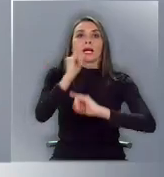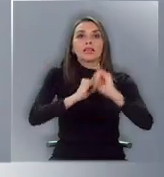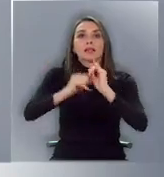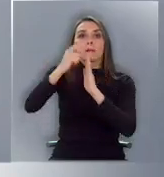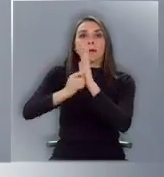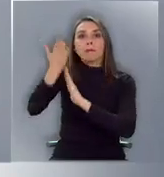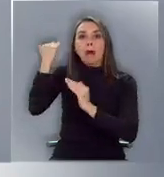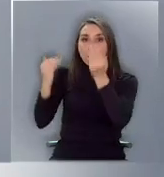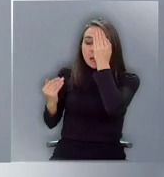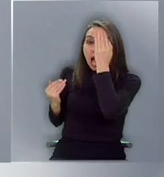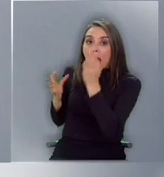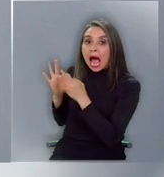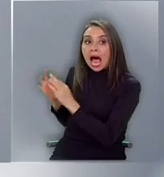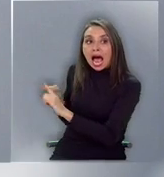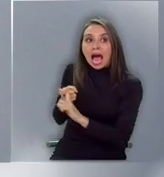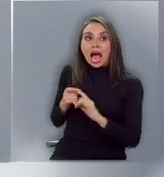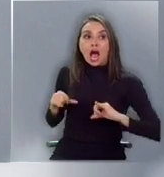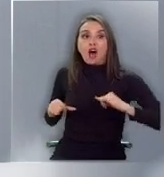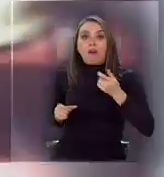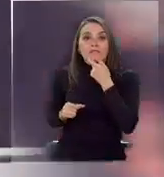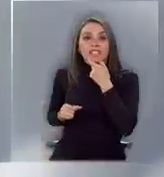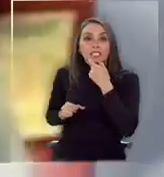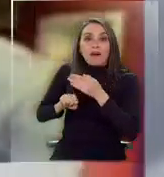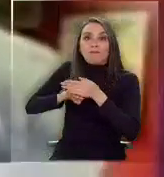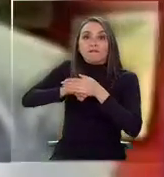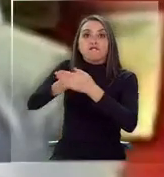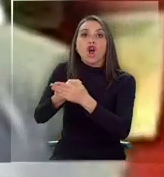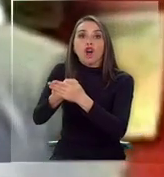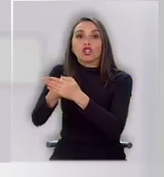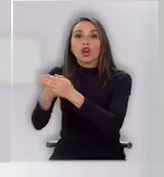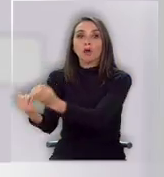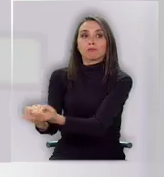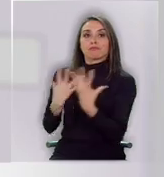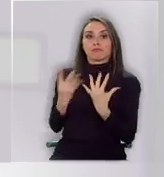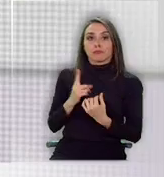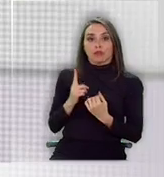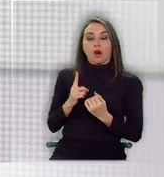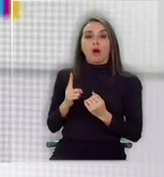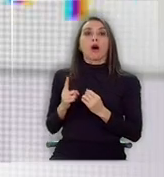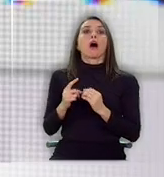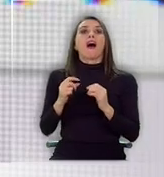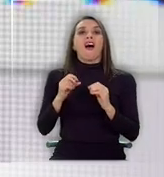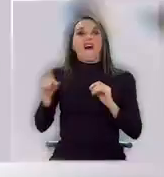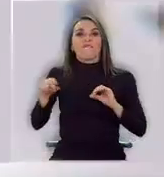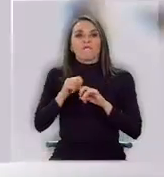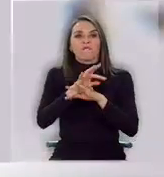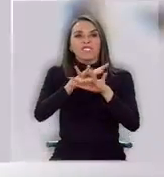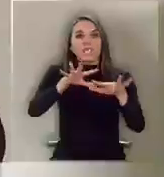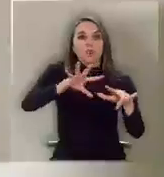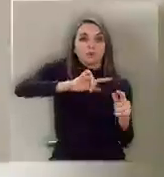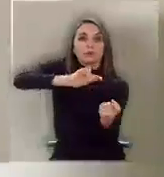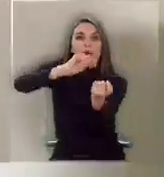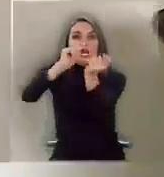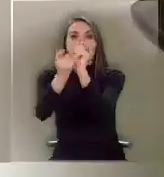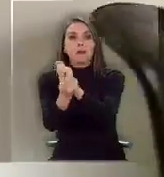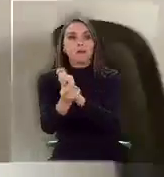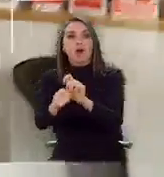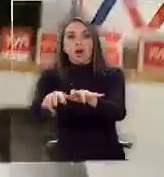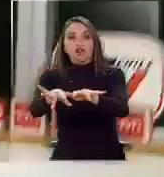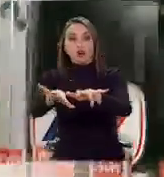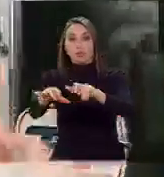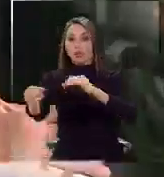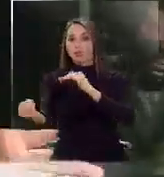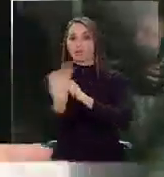pasado. Un joven británico logró bloquear el ataque, pero el virus mutó. El punto es que una vez que el computador